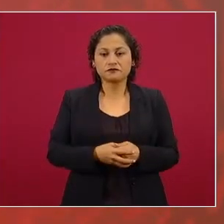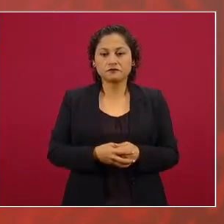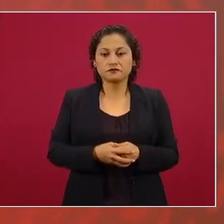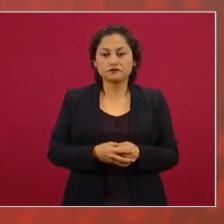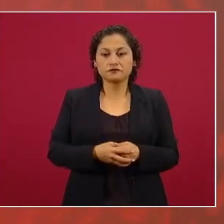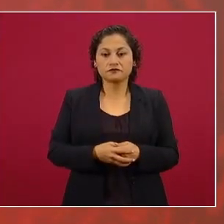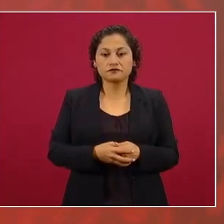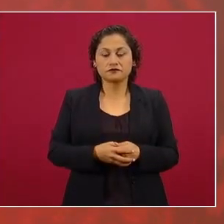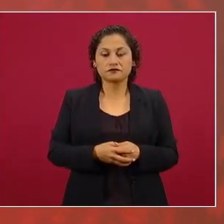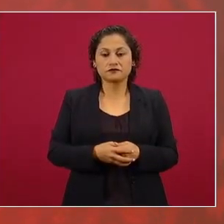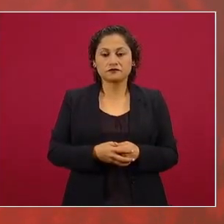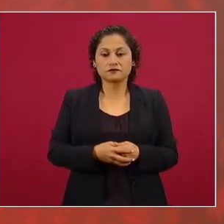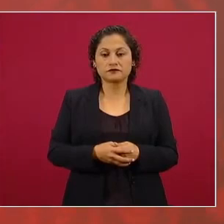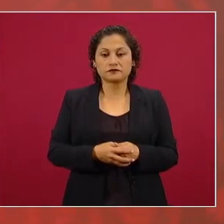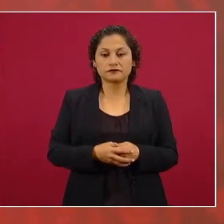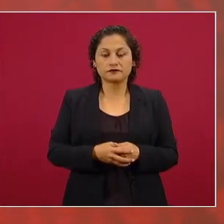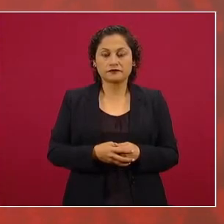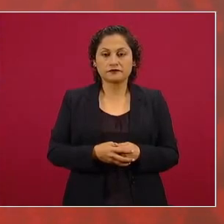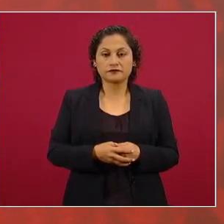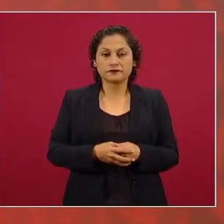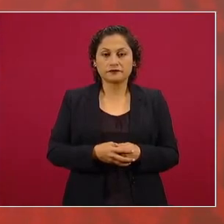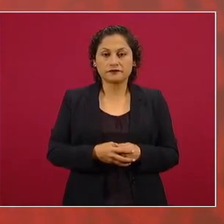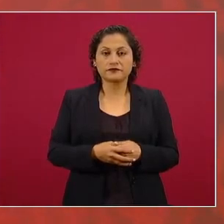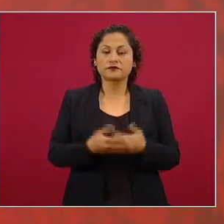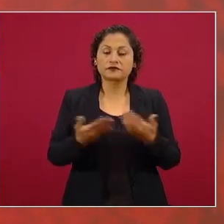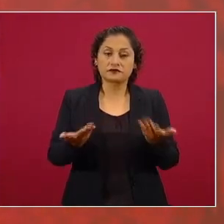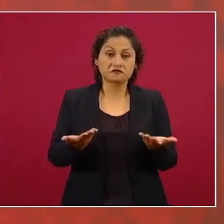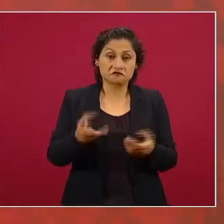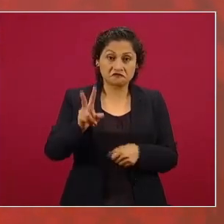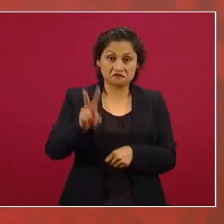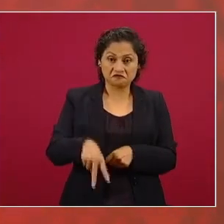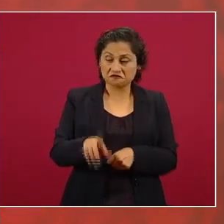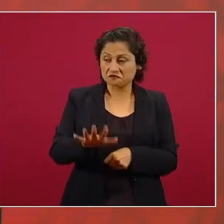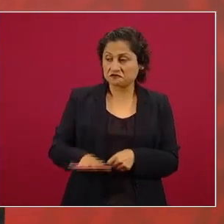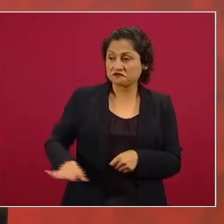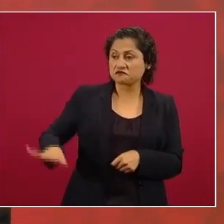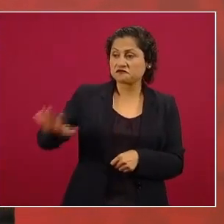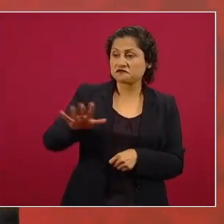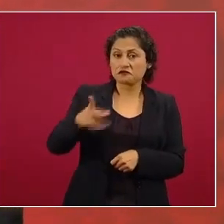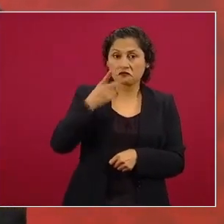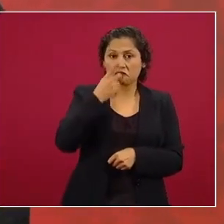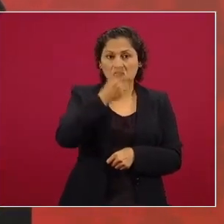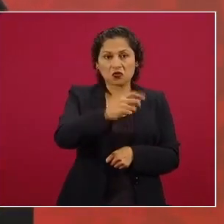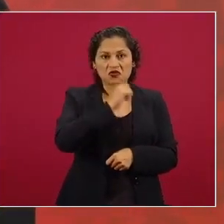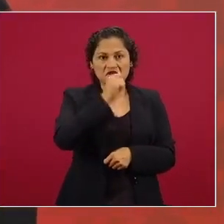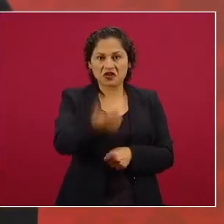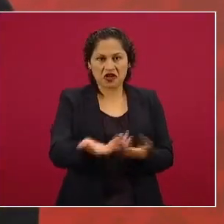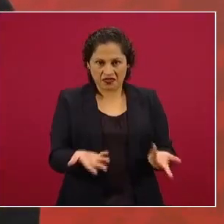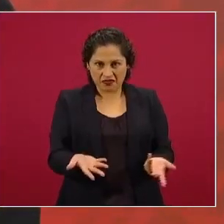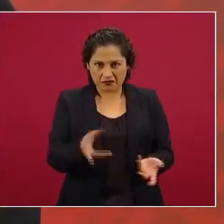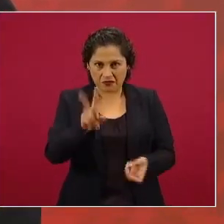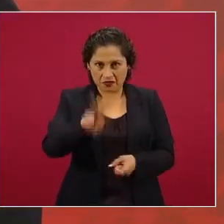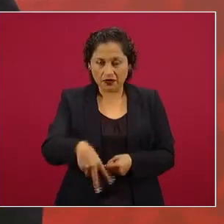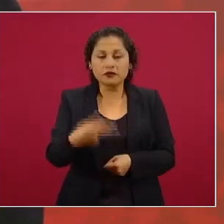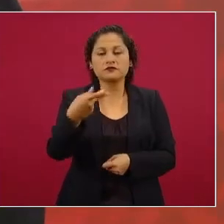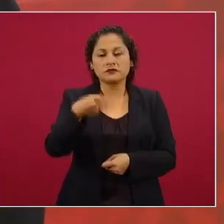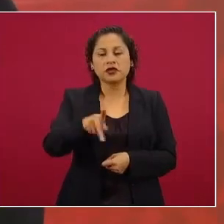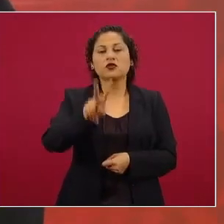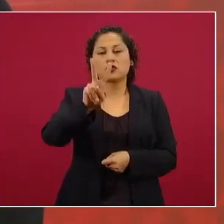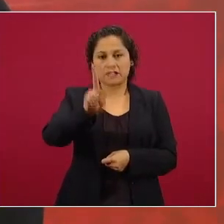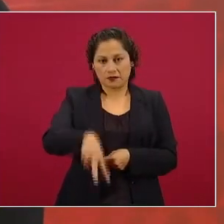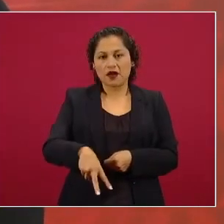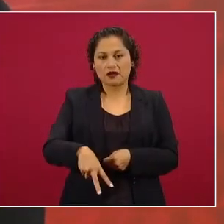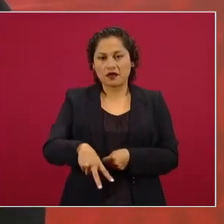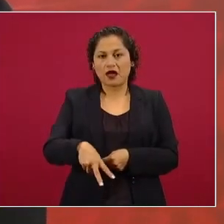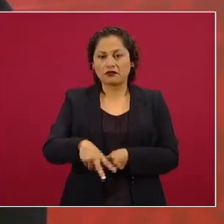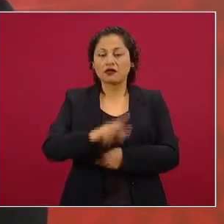No dicen nada de que en efecto nuestros hermanos del Perú tienen el primer